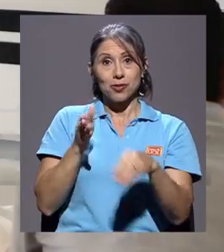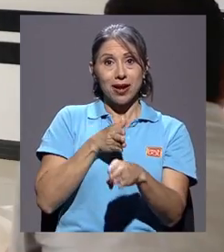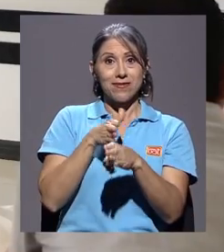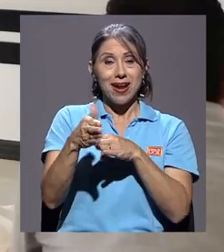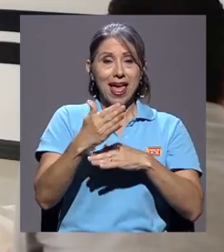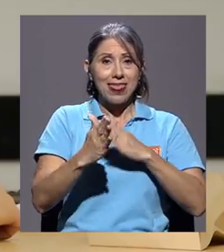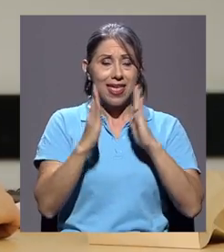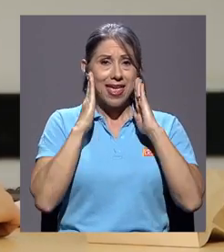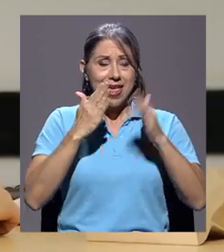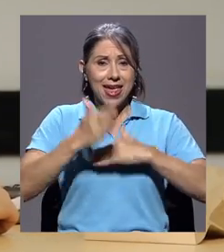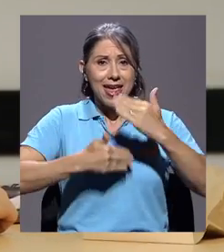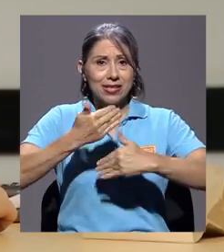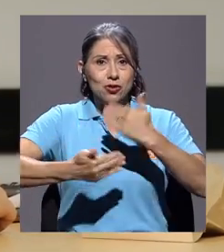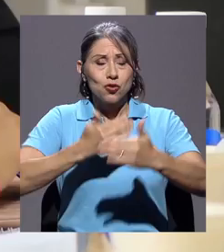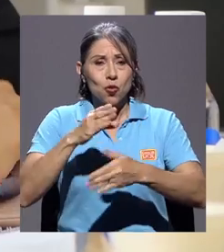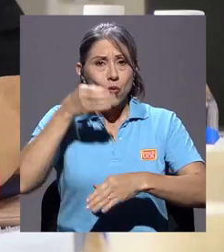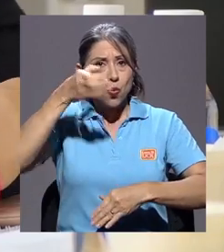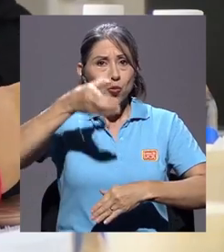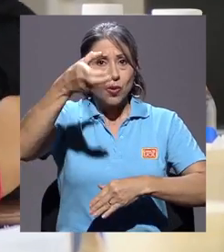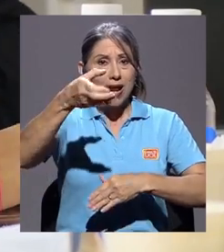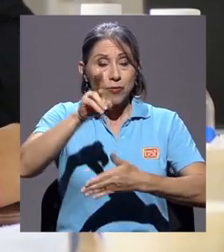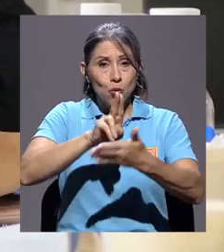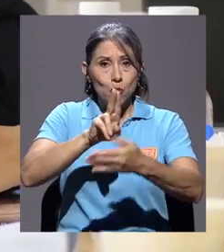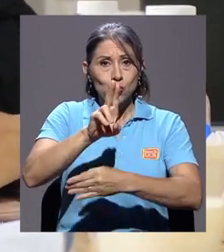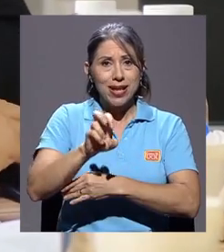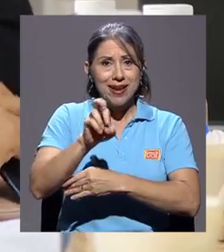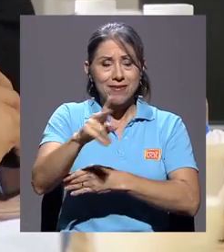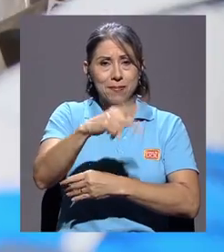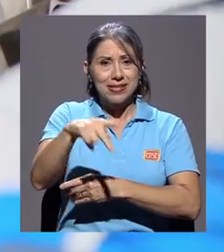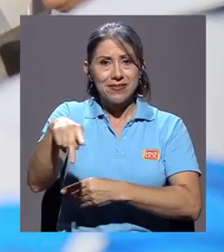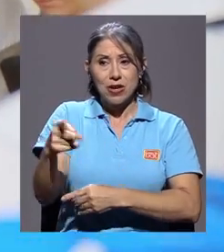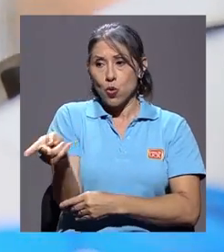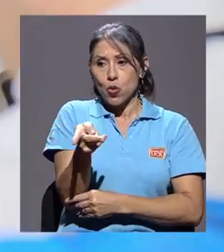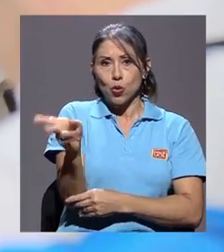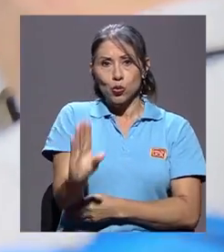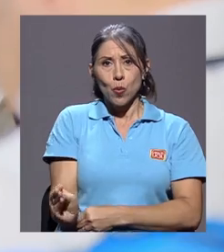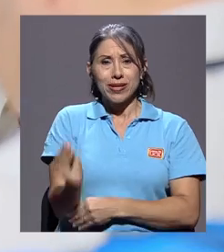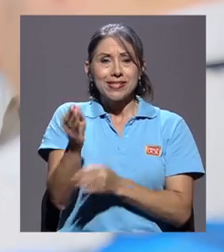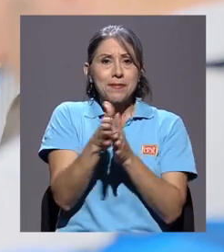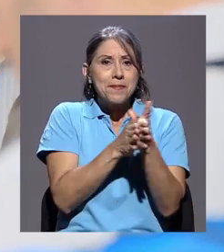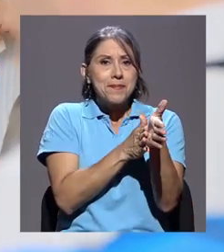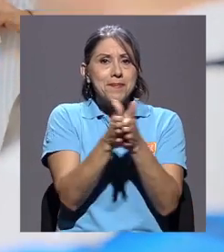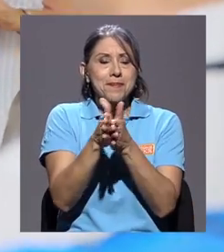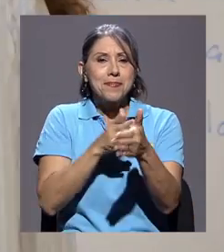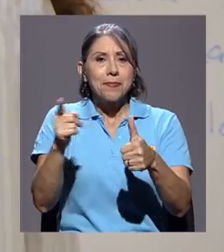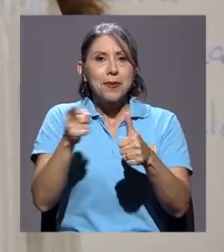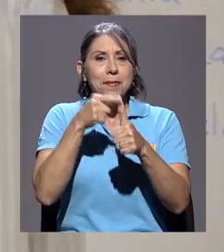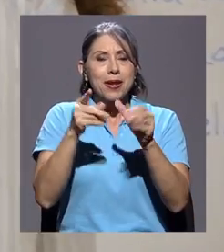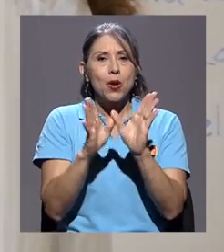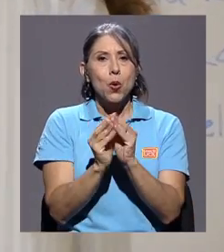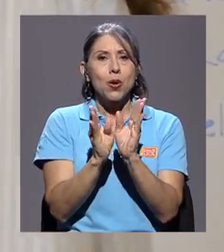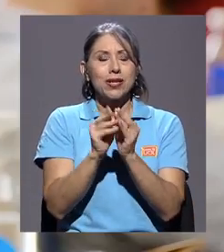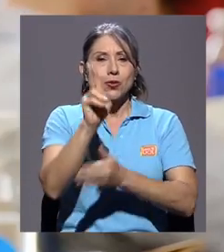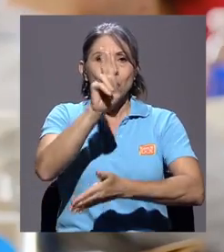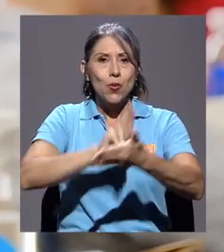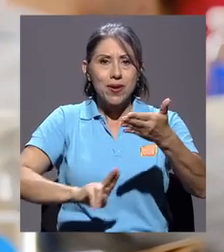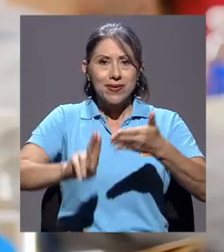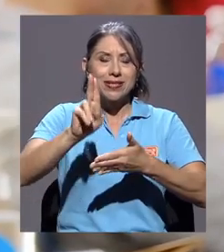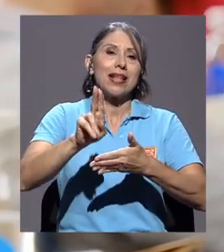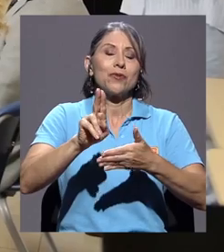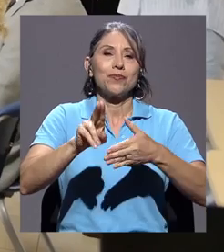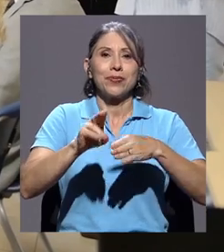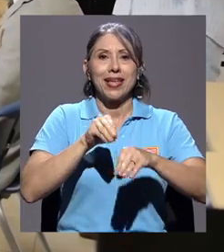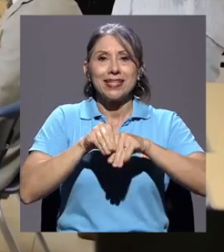de gestión cultural en la sede del Pacífico. Estos dos jóvenes aprovecharon el primer Congreso Interuniversitario de Extensión y